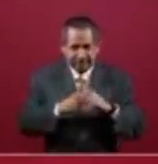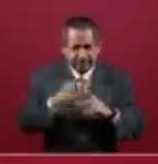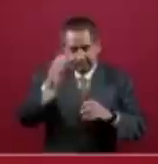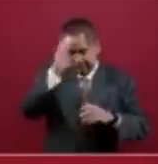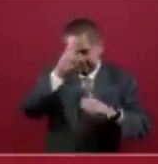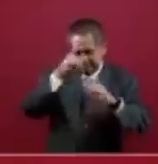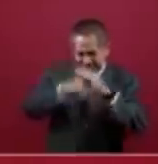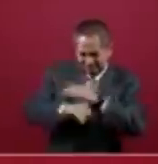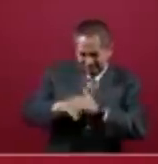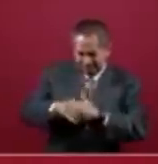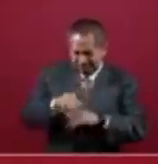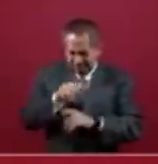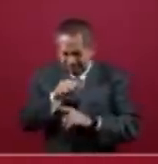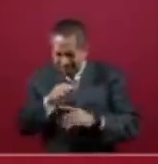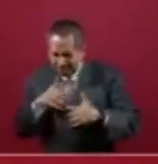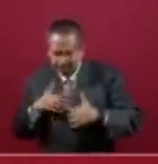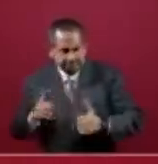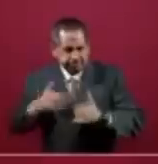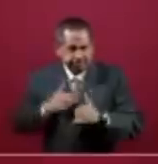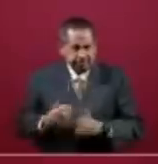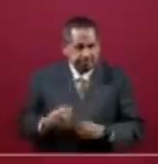ciencia,